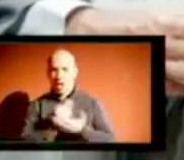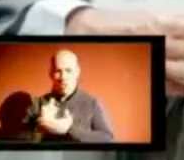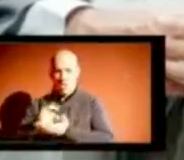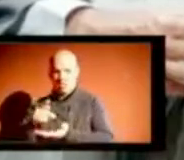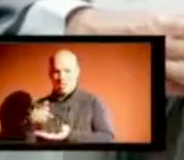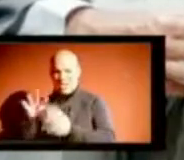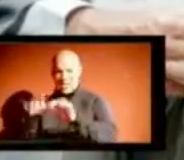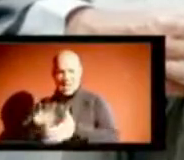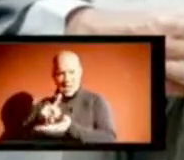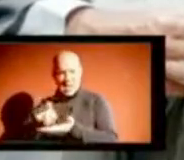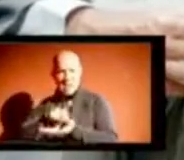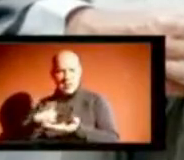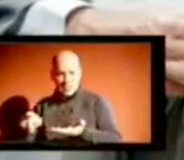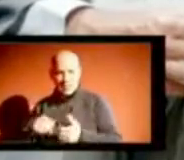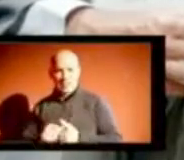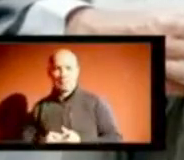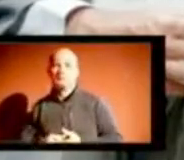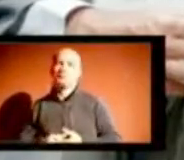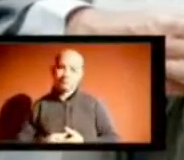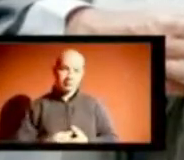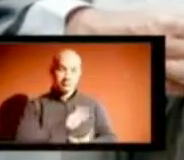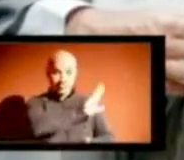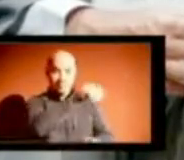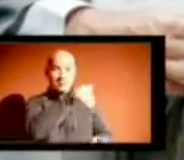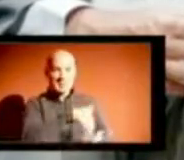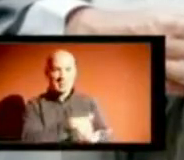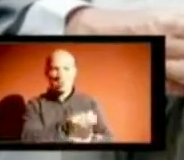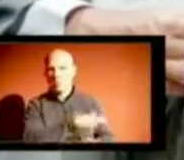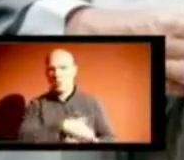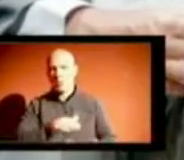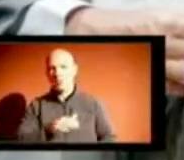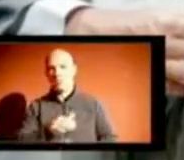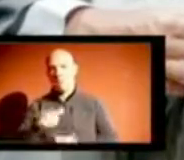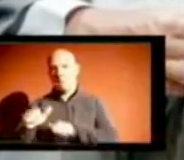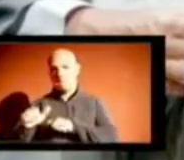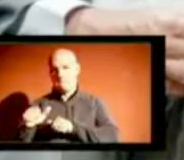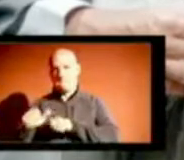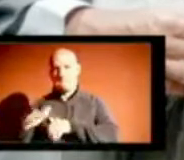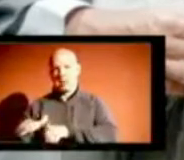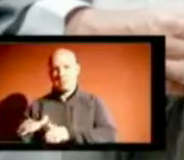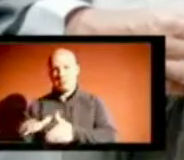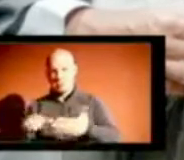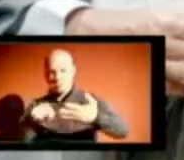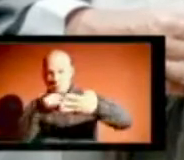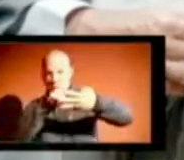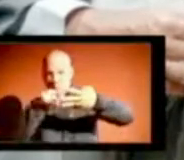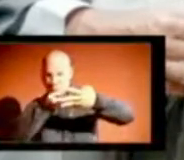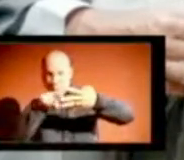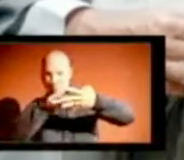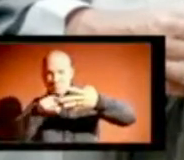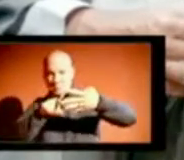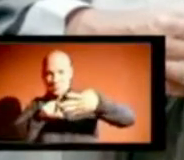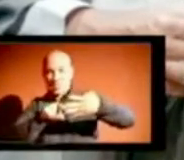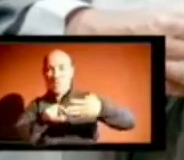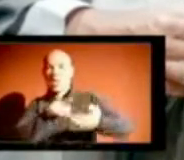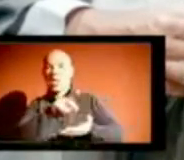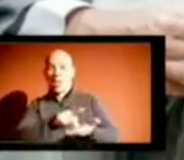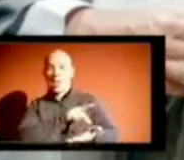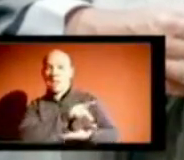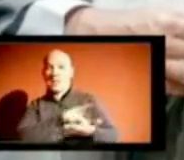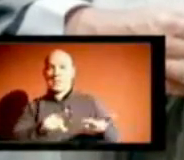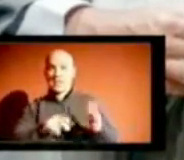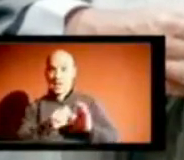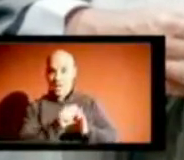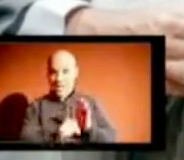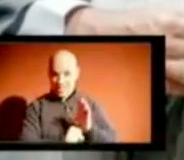mediados de marzo se iniciará el proceso de erradicación de la planilla estatal. Yo tengo que decir que,